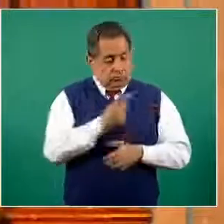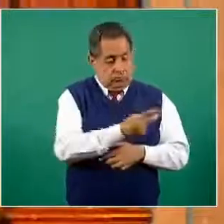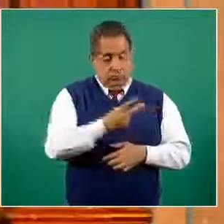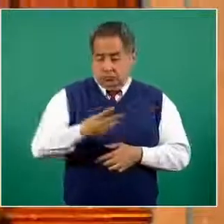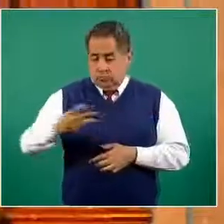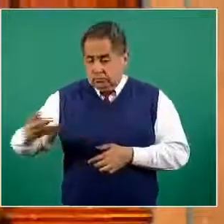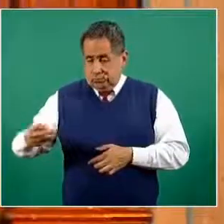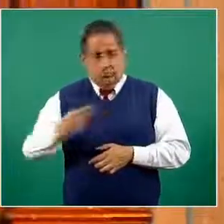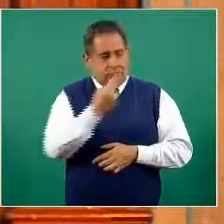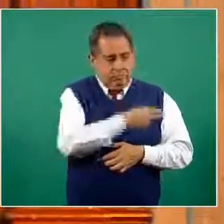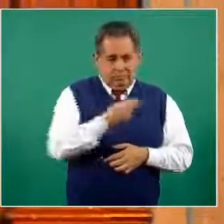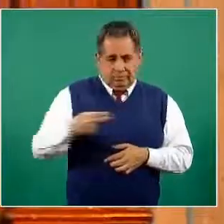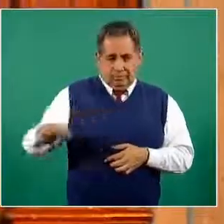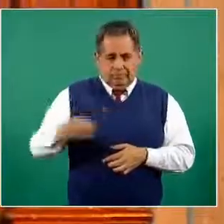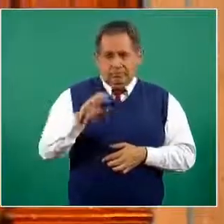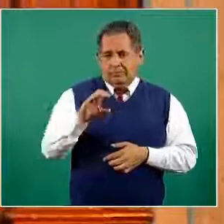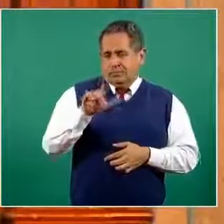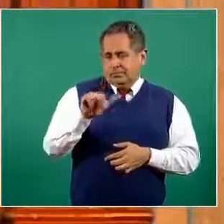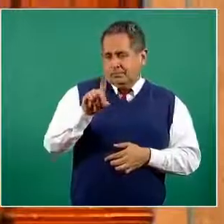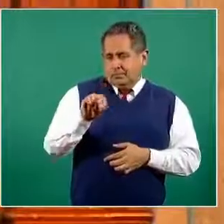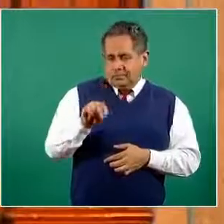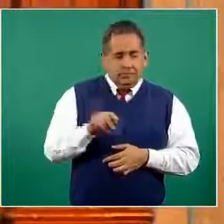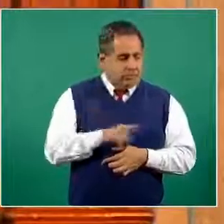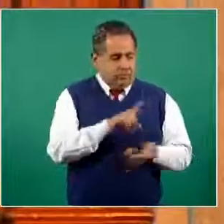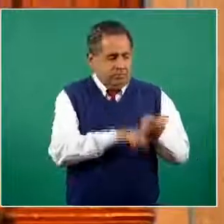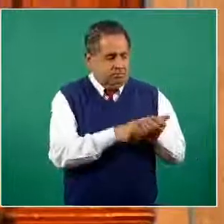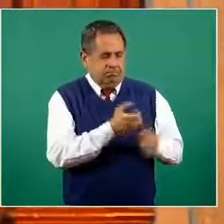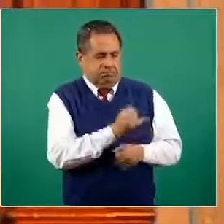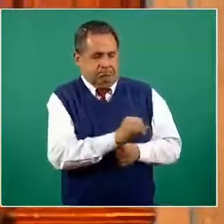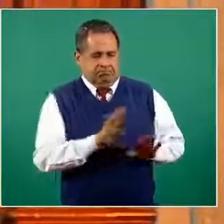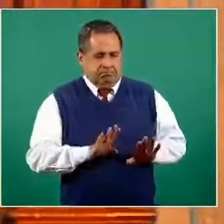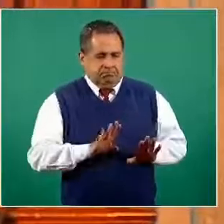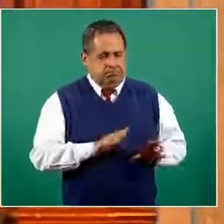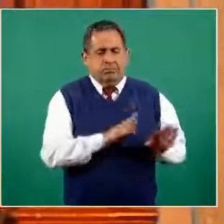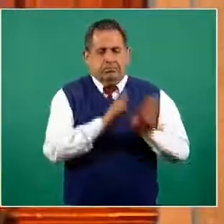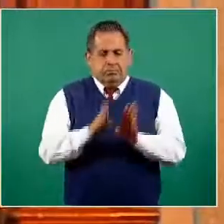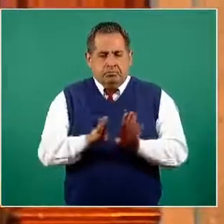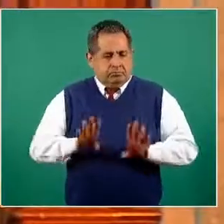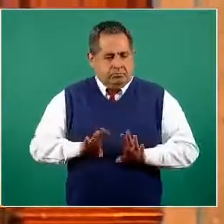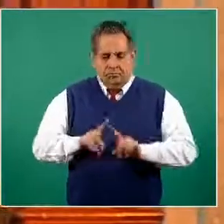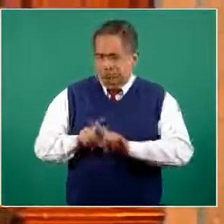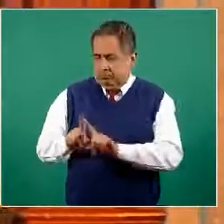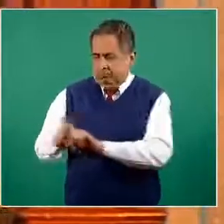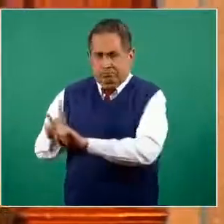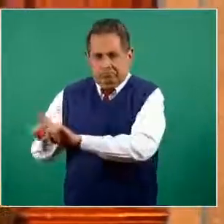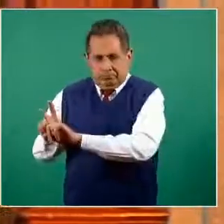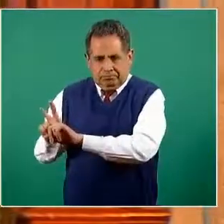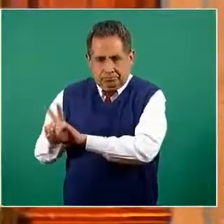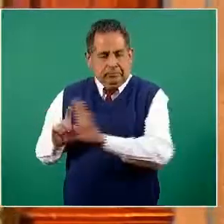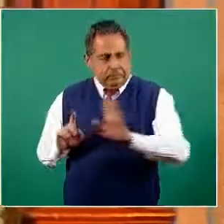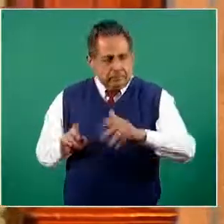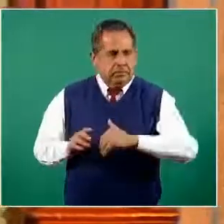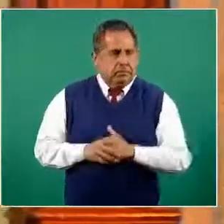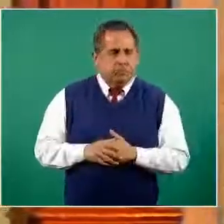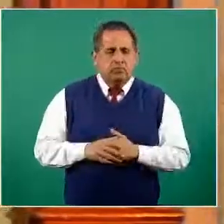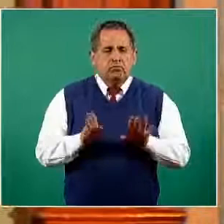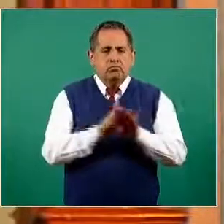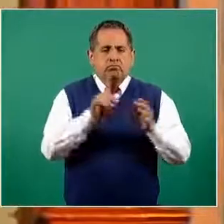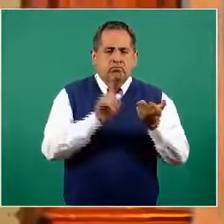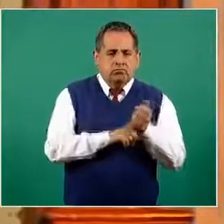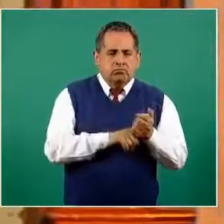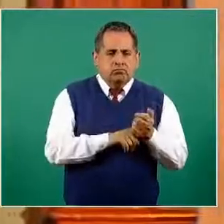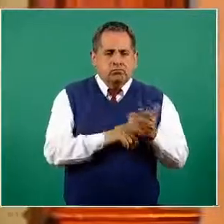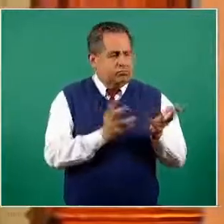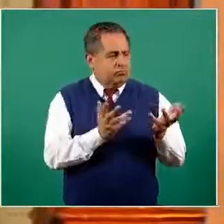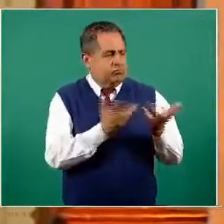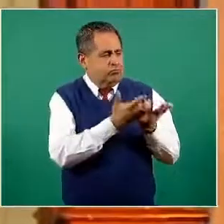mutaciones características que lo definen y que hace que se agrupe. ¿Cómo se agrupa? Por medio de unas herramientas bioinformáticas